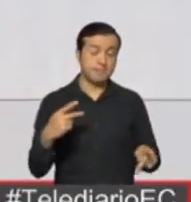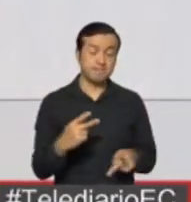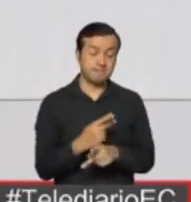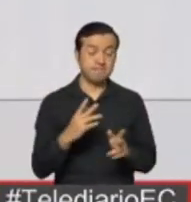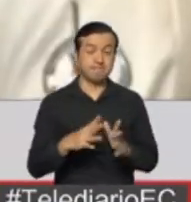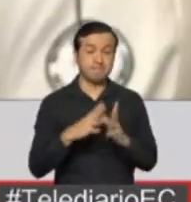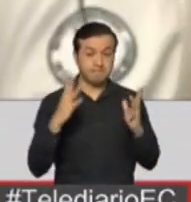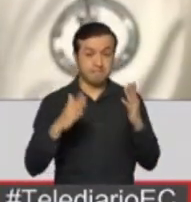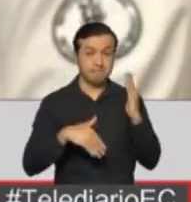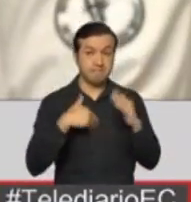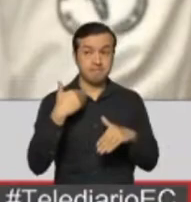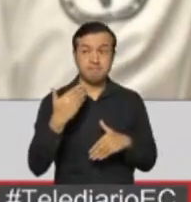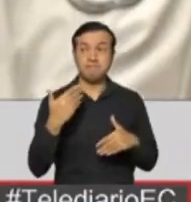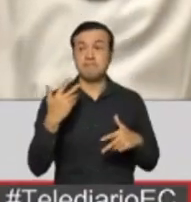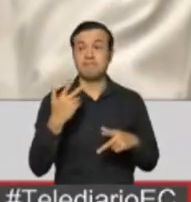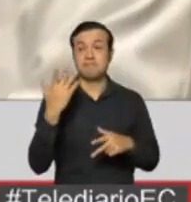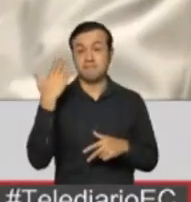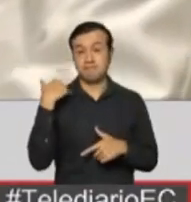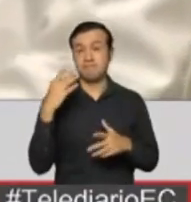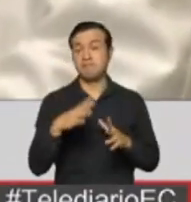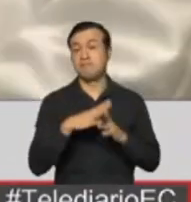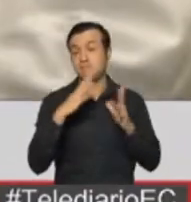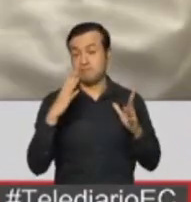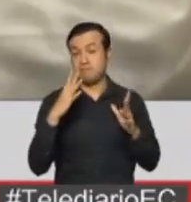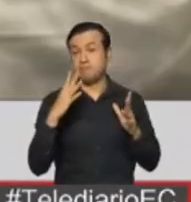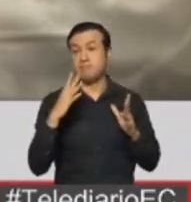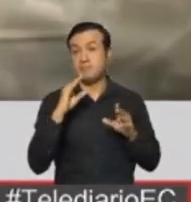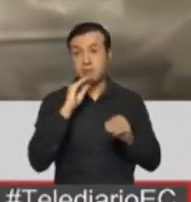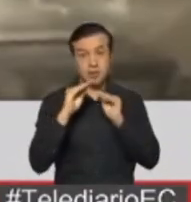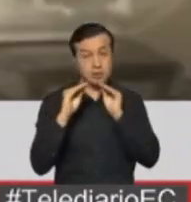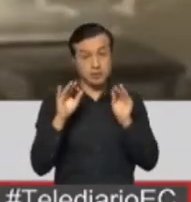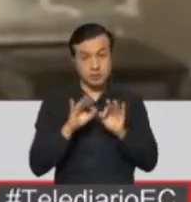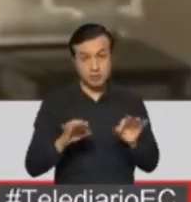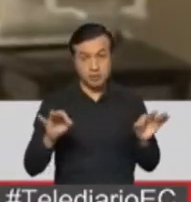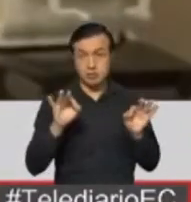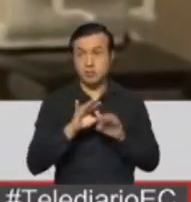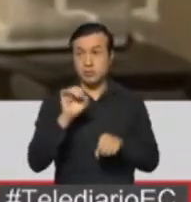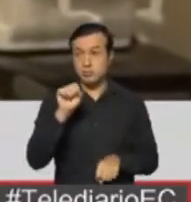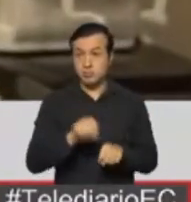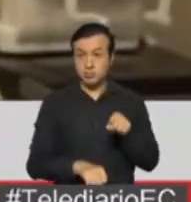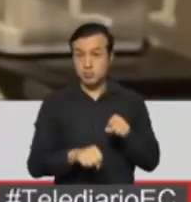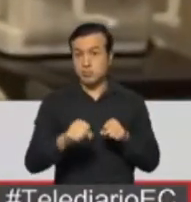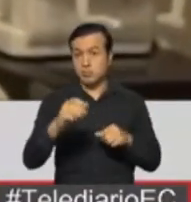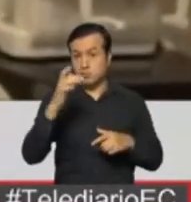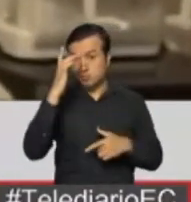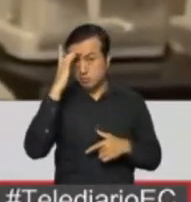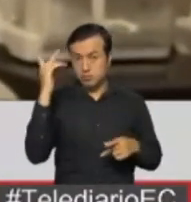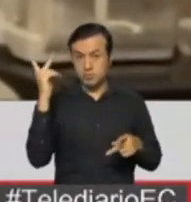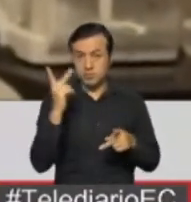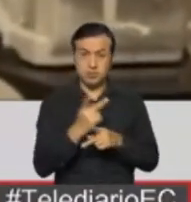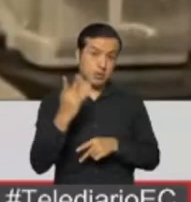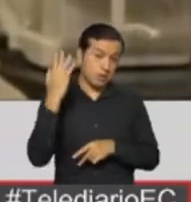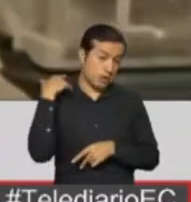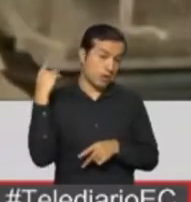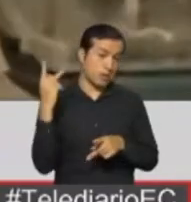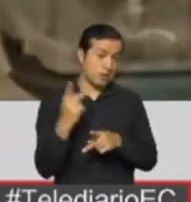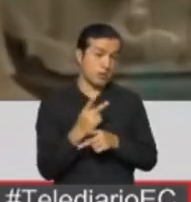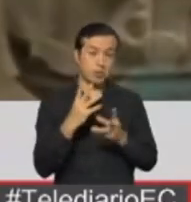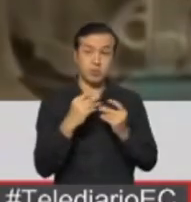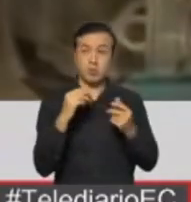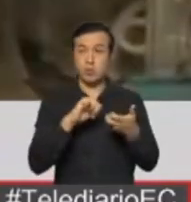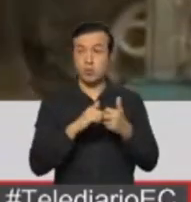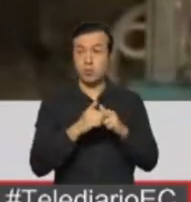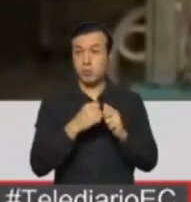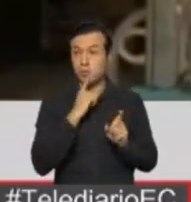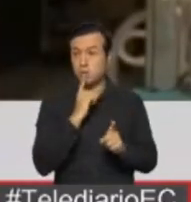el desarrollo del cáncer es importante señalar que el daño que produce el tabaco en los pulmones pues un año persistente o